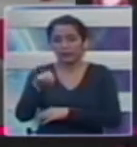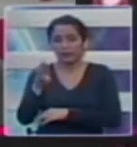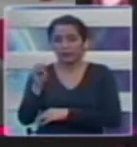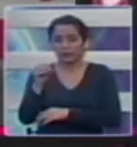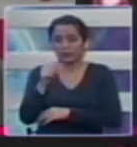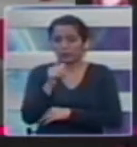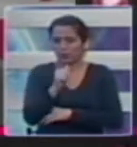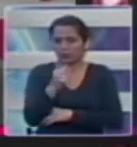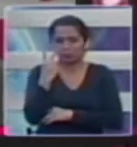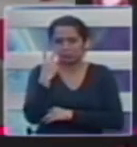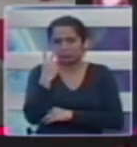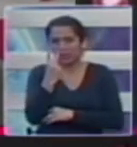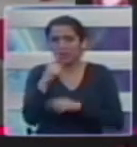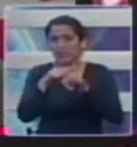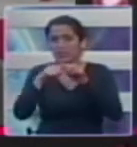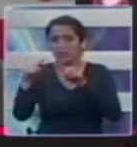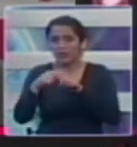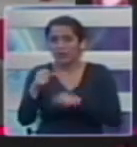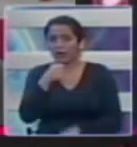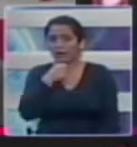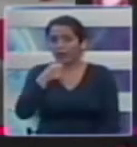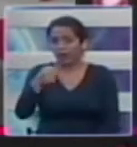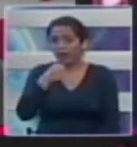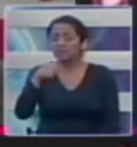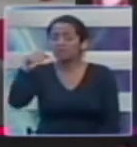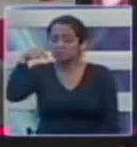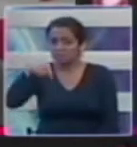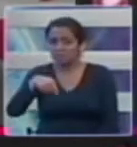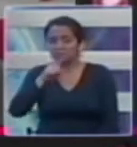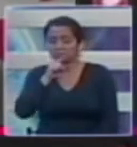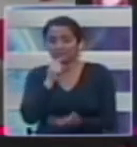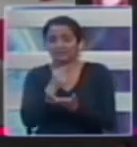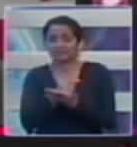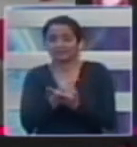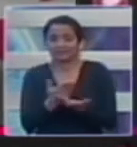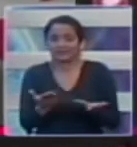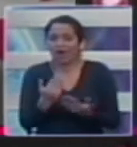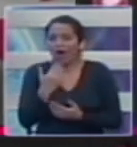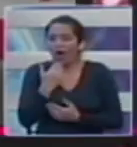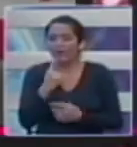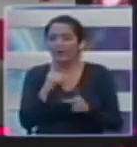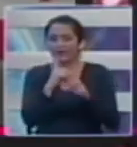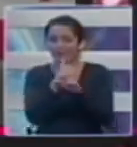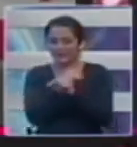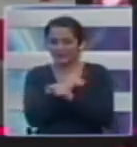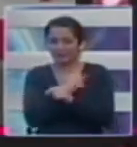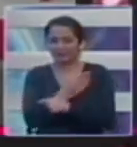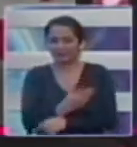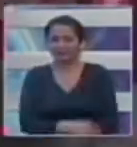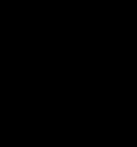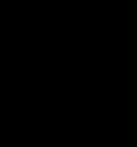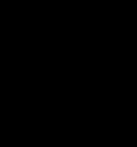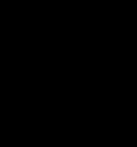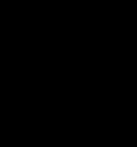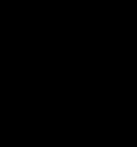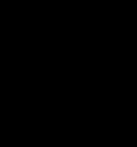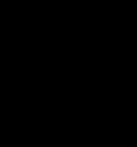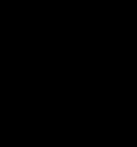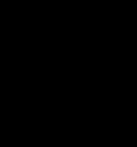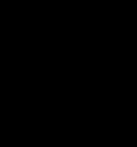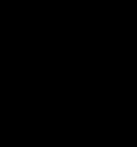pueden chequear cada una de las notas que salen en nuestro programa. También pueden seguirnos en Twitter en @enbogaes. Ahí lo tienen.